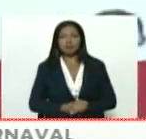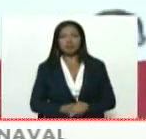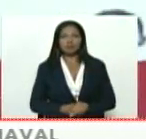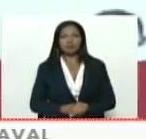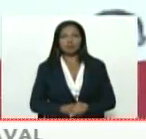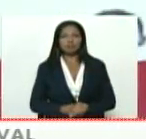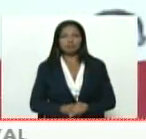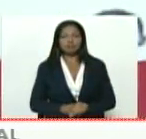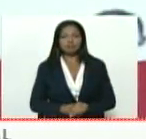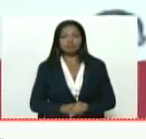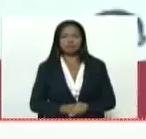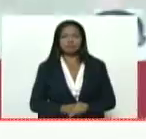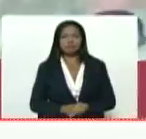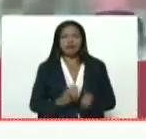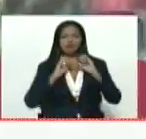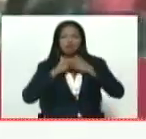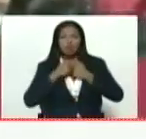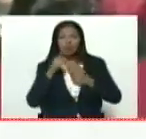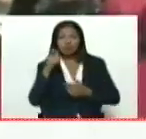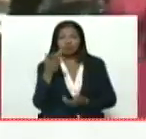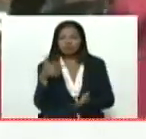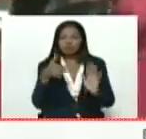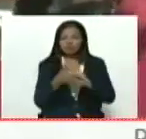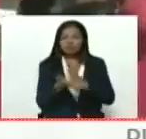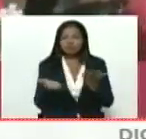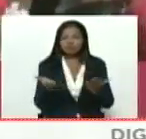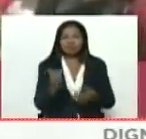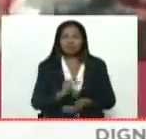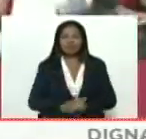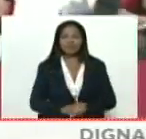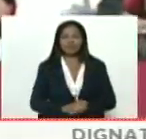y el 2000, Aristóbulo.